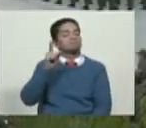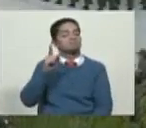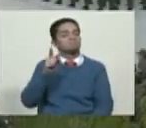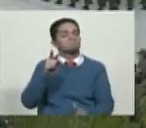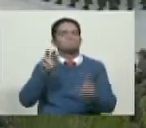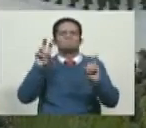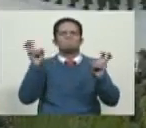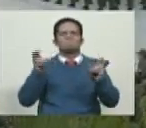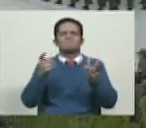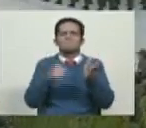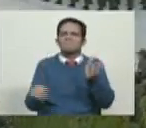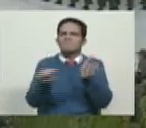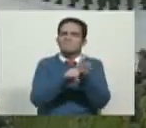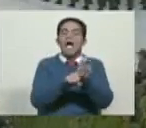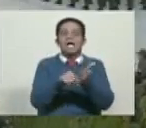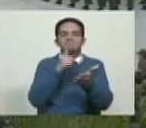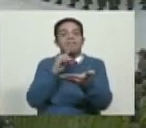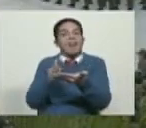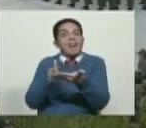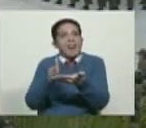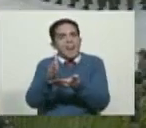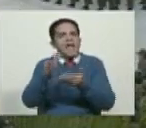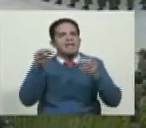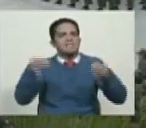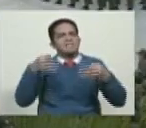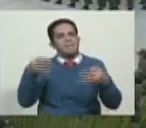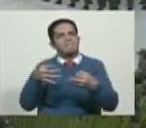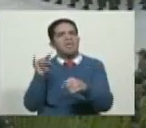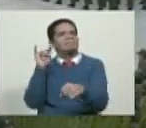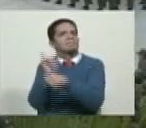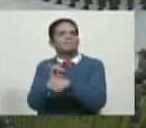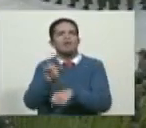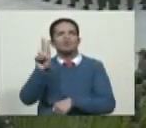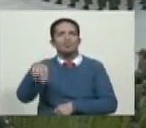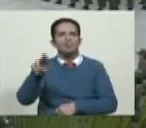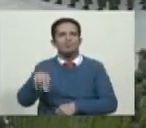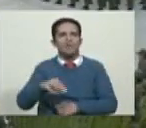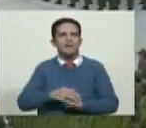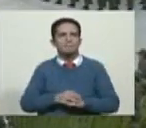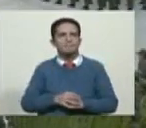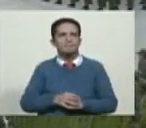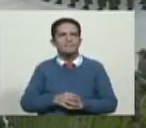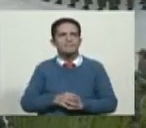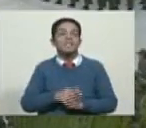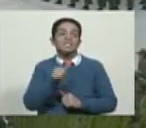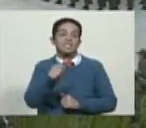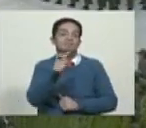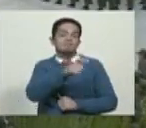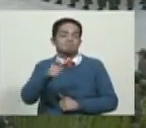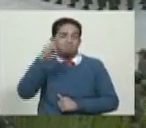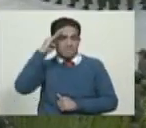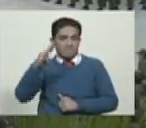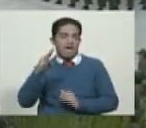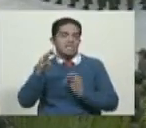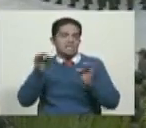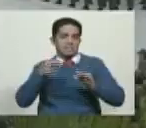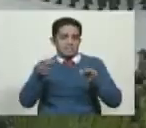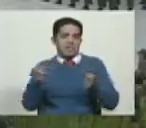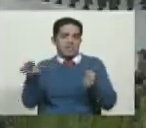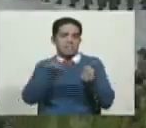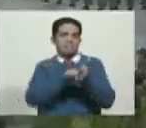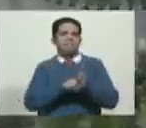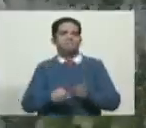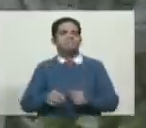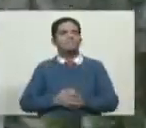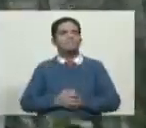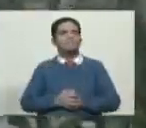consignas que ha retumbado en los espacios militares y en estos importantes y destacados ejercicios que ha liderado la